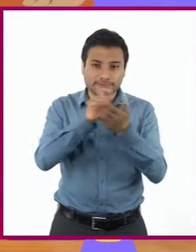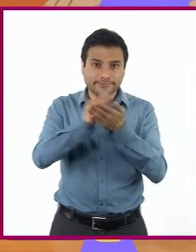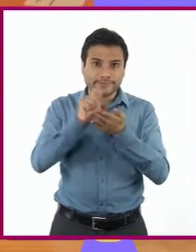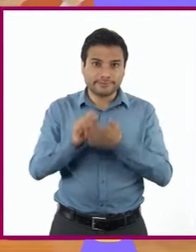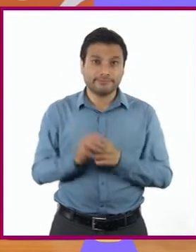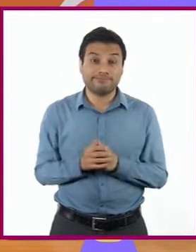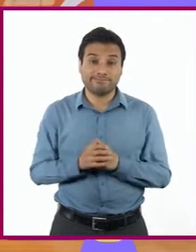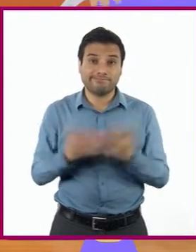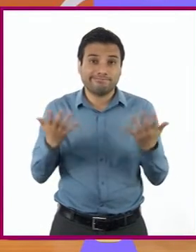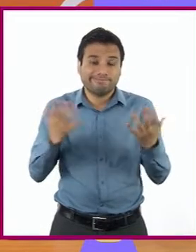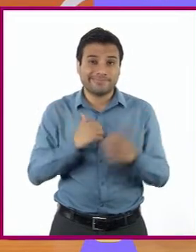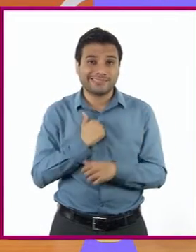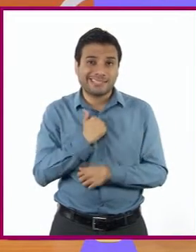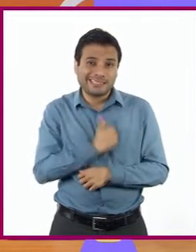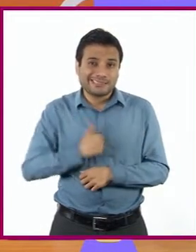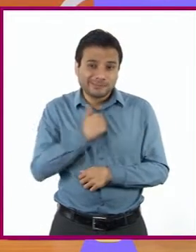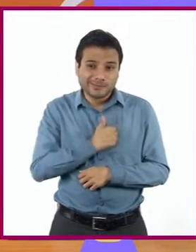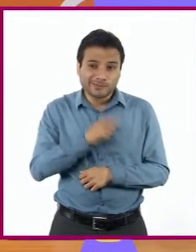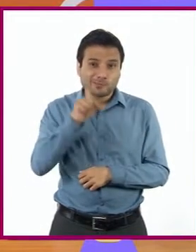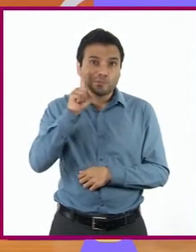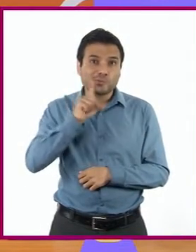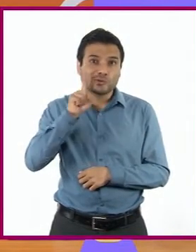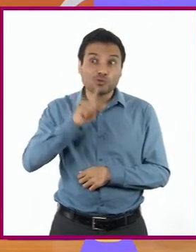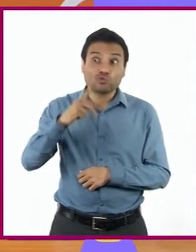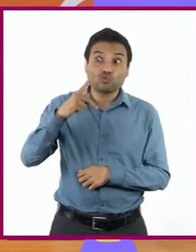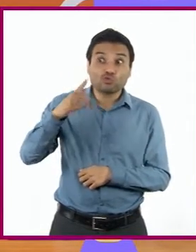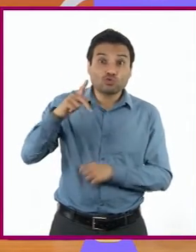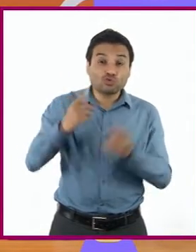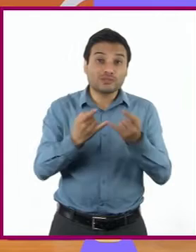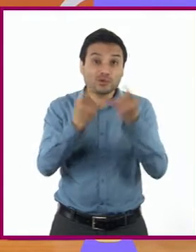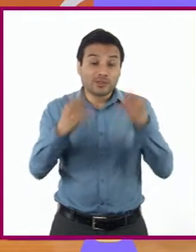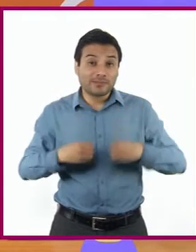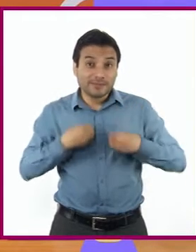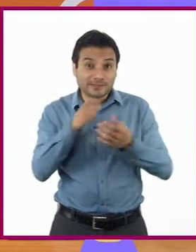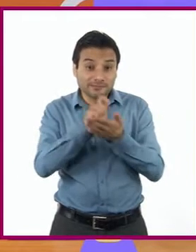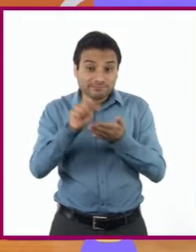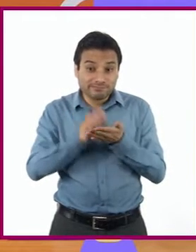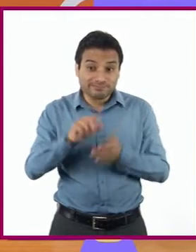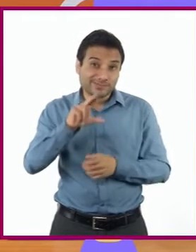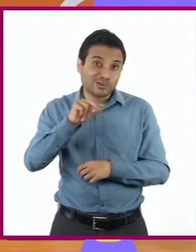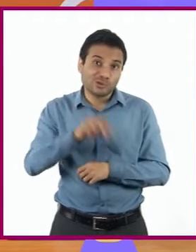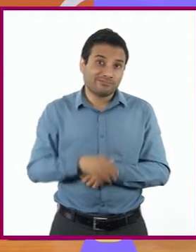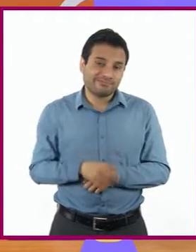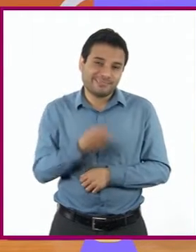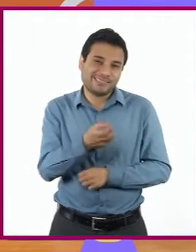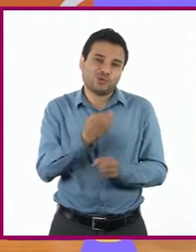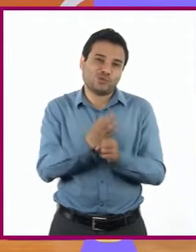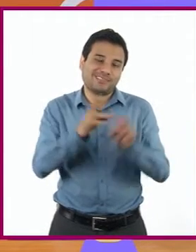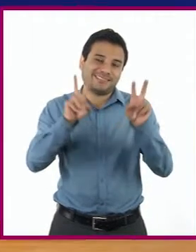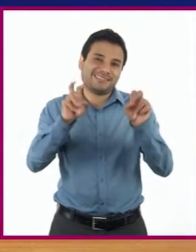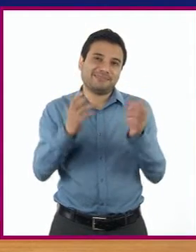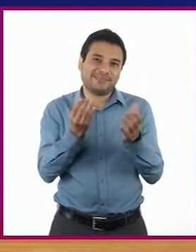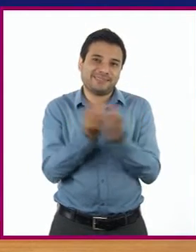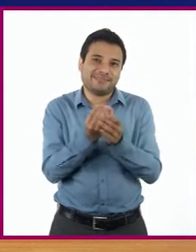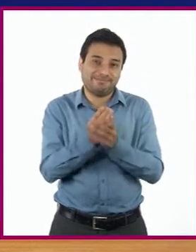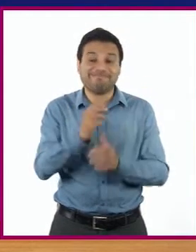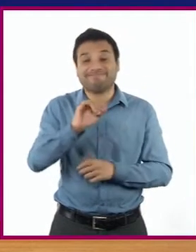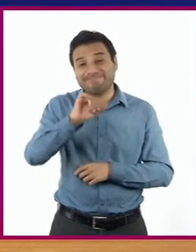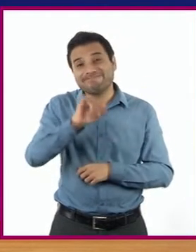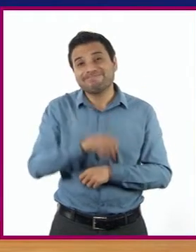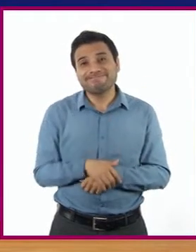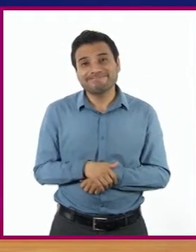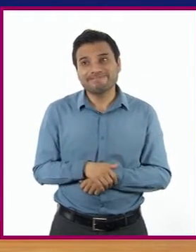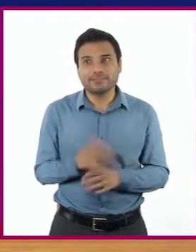una lástima que no haya escrito una autobiografía, que es el tema del que estamos hablando. Así es,